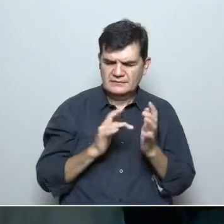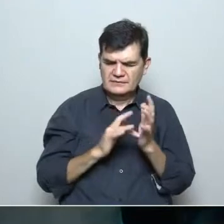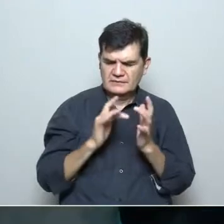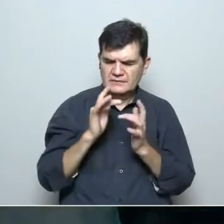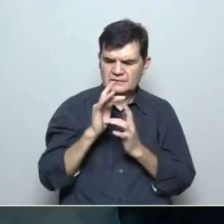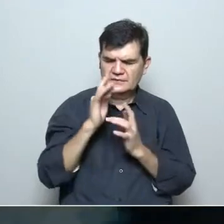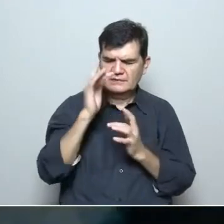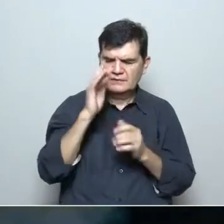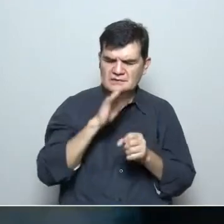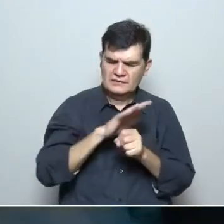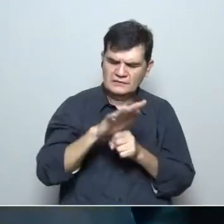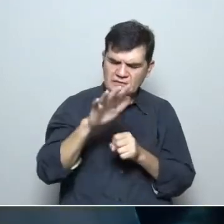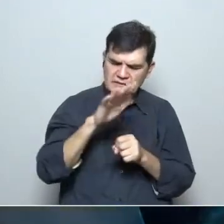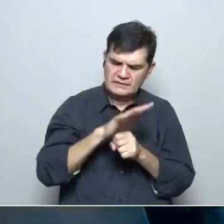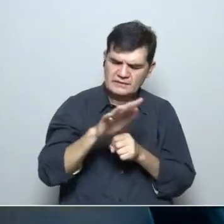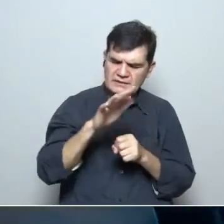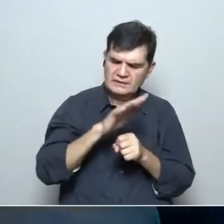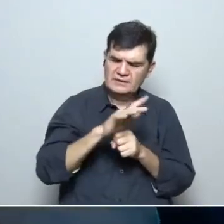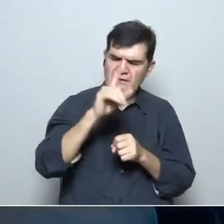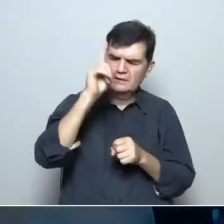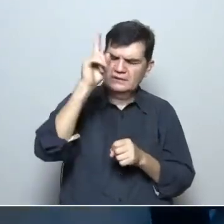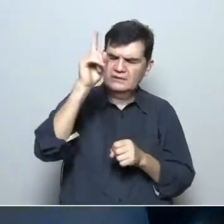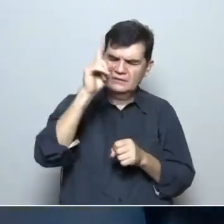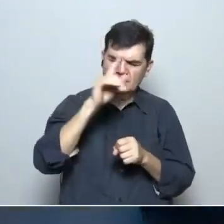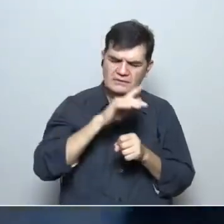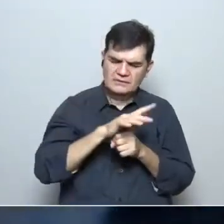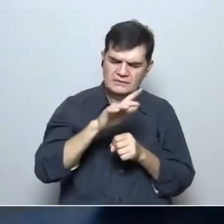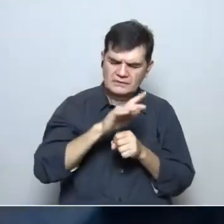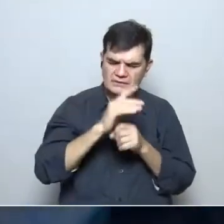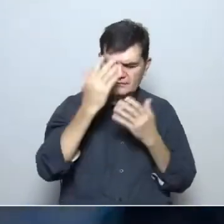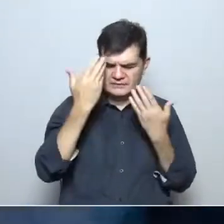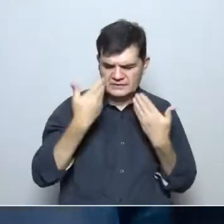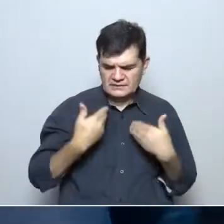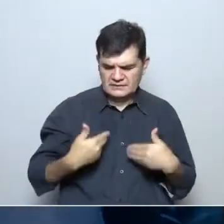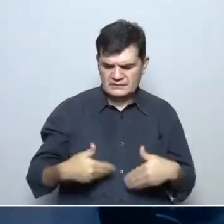eres suficiente para mí.